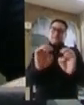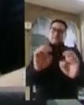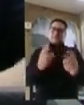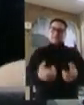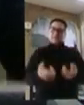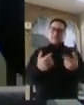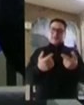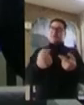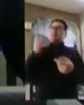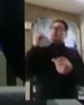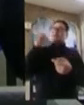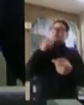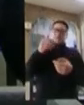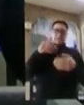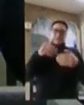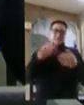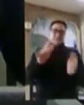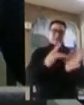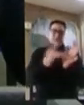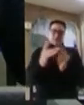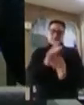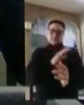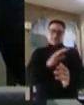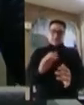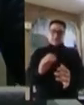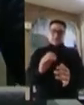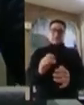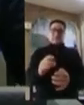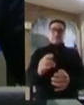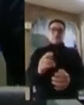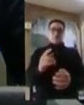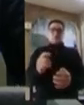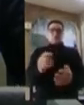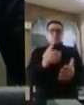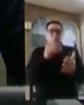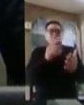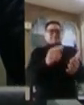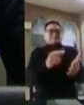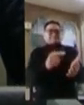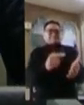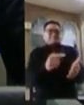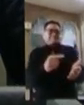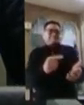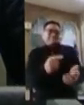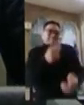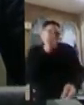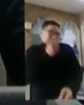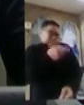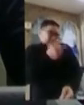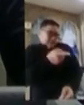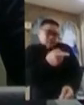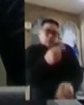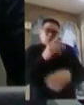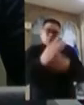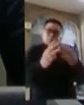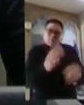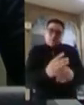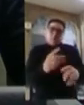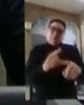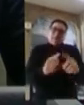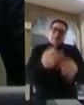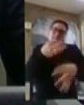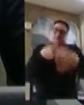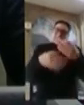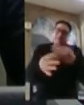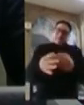que el mundo sea salvo por Él. El que en Él cree no es condenado, pero el que no cree